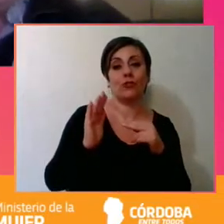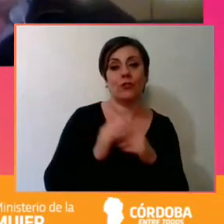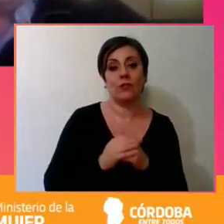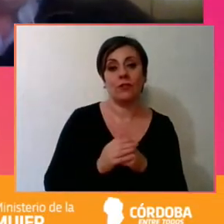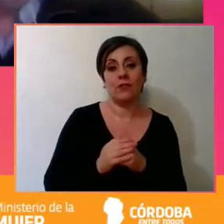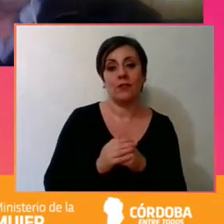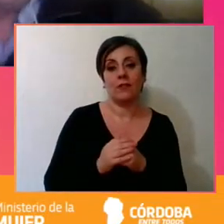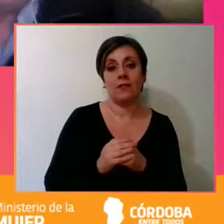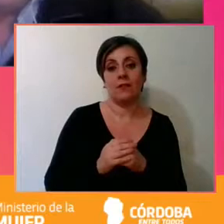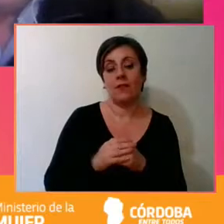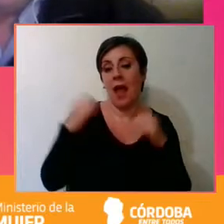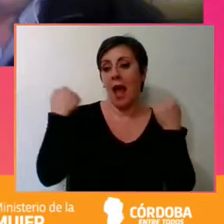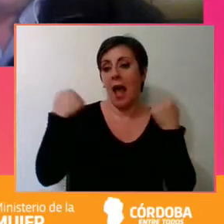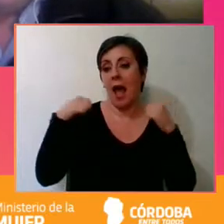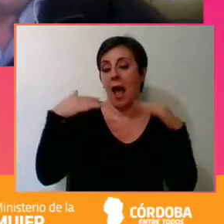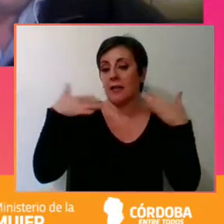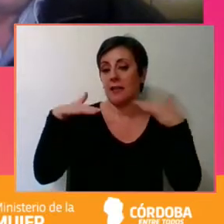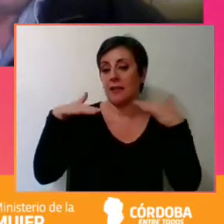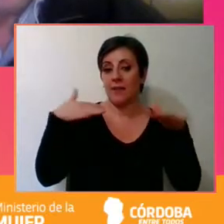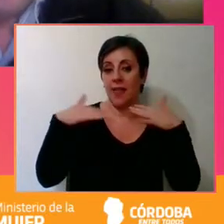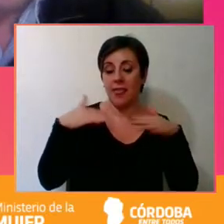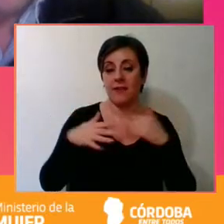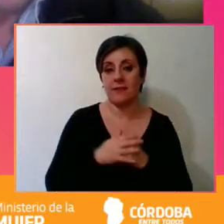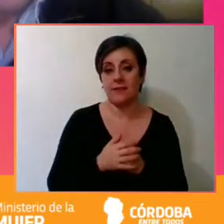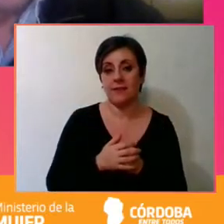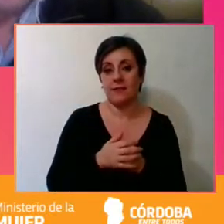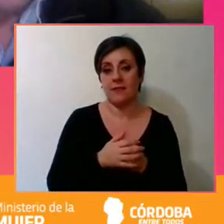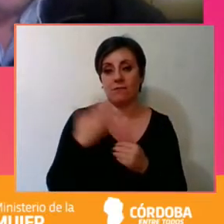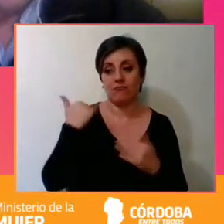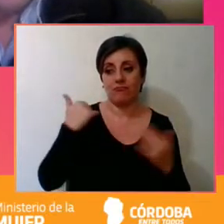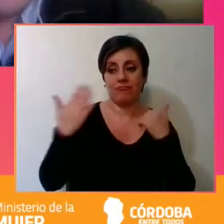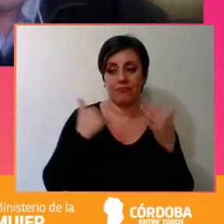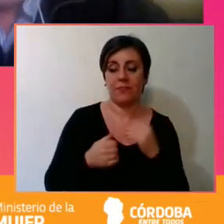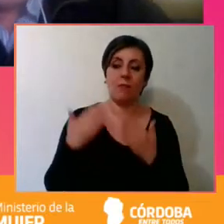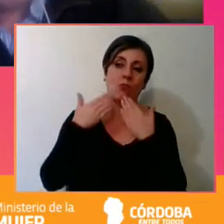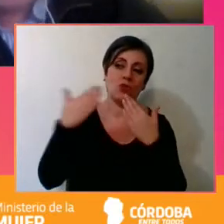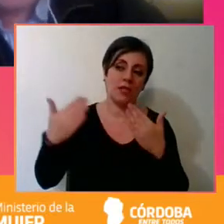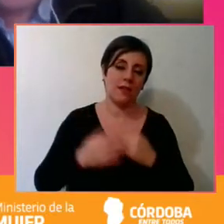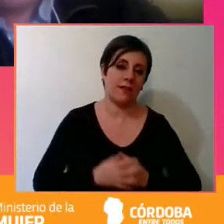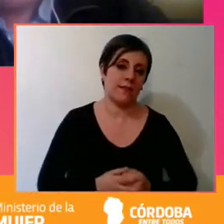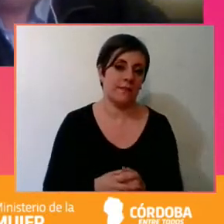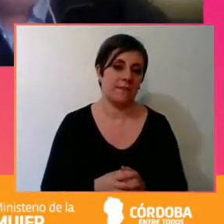de actividades a las que estamos convocadas. Muchas gracias.